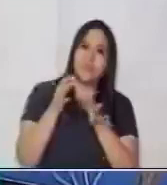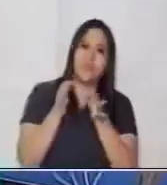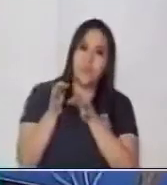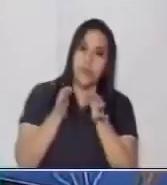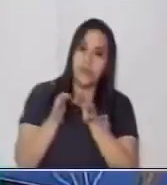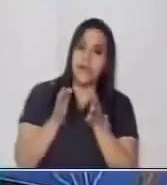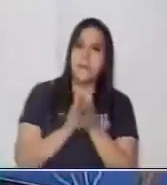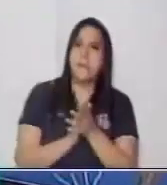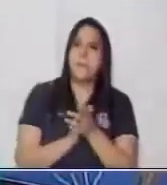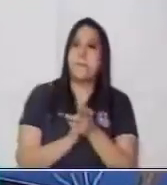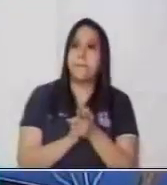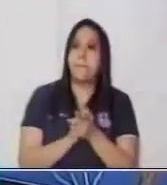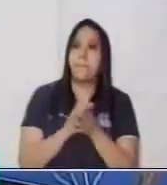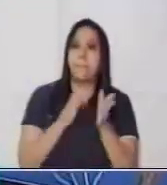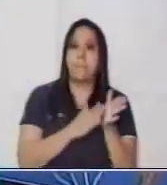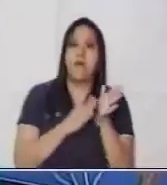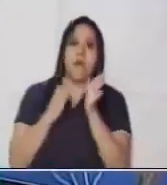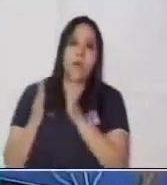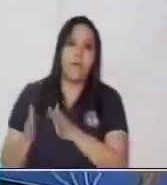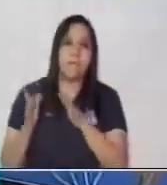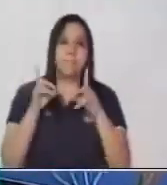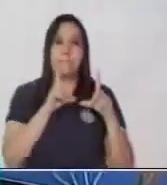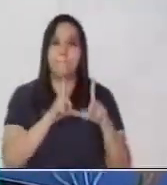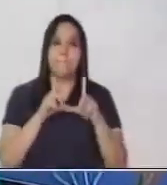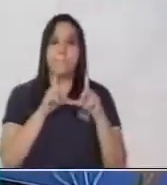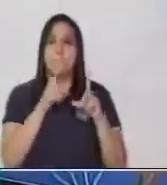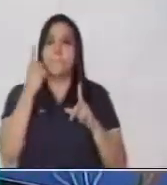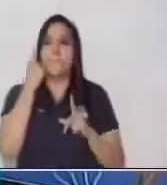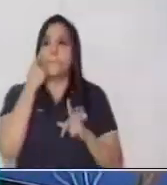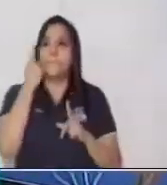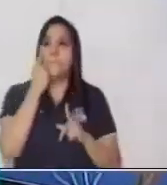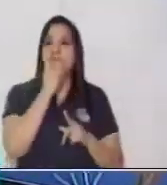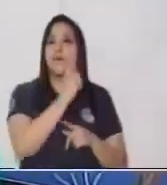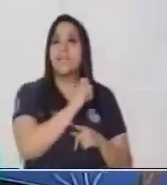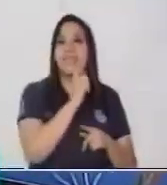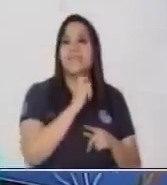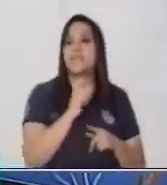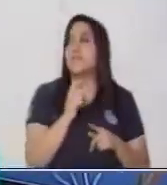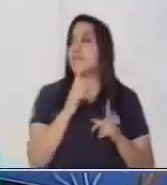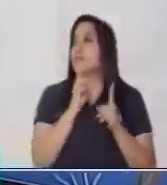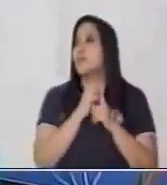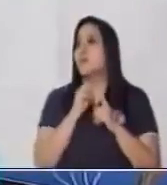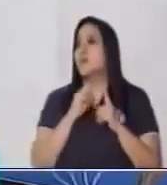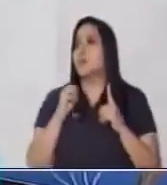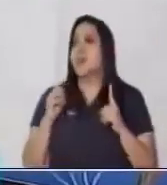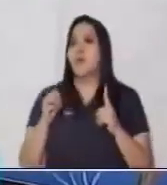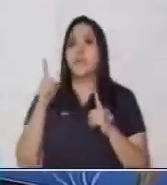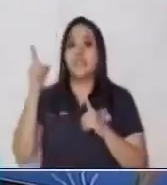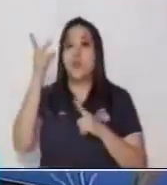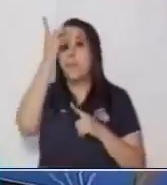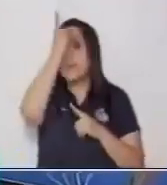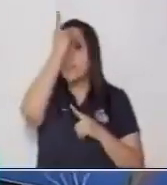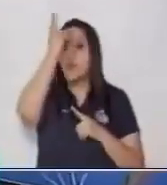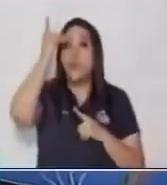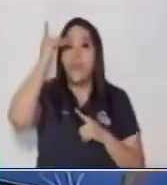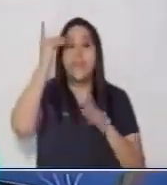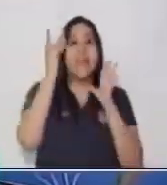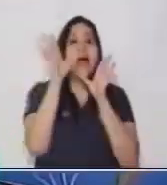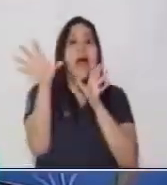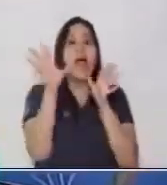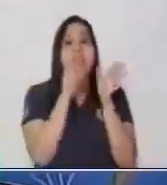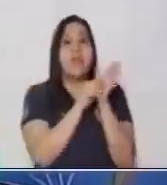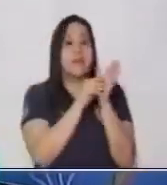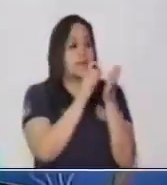Ahora pasaré a mi lado derecho, donde está la pizarra, y escribiré una oración para que te quede de tarea, para que lo puedas